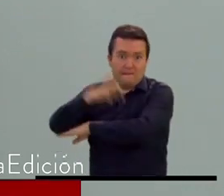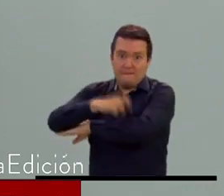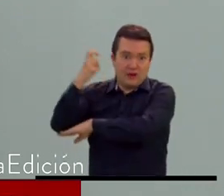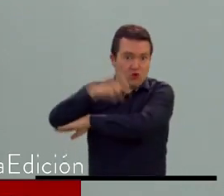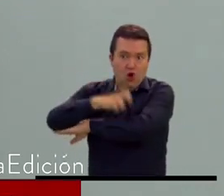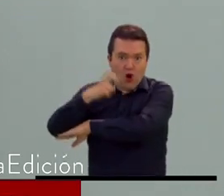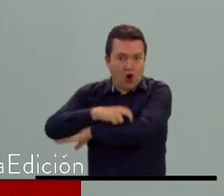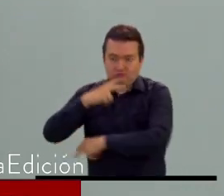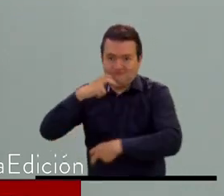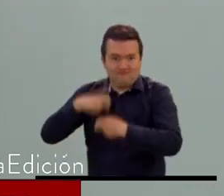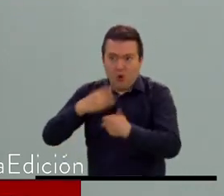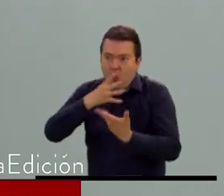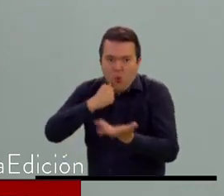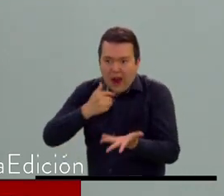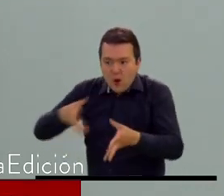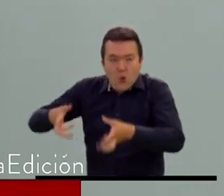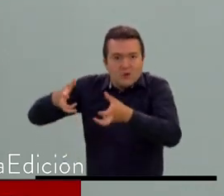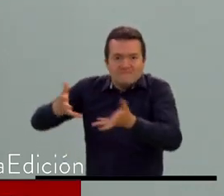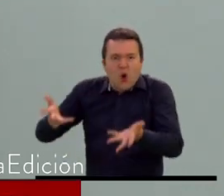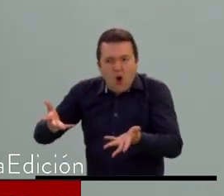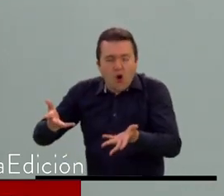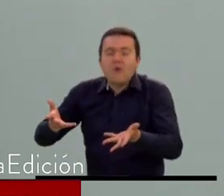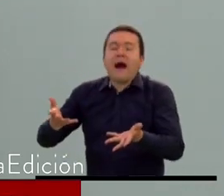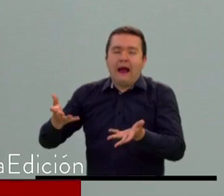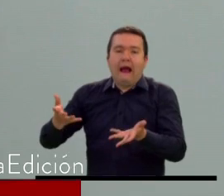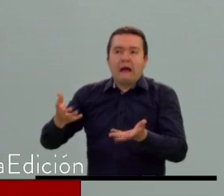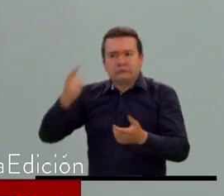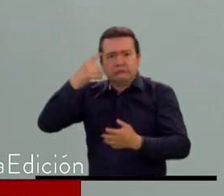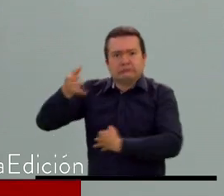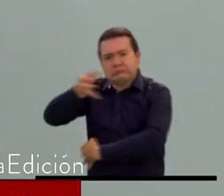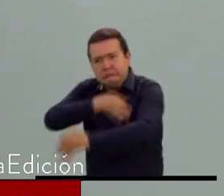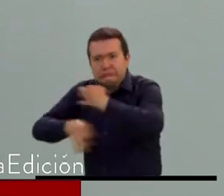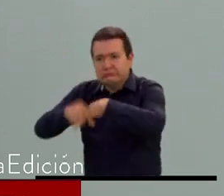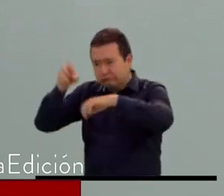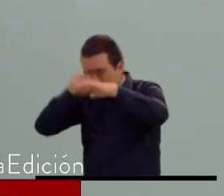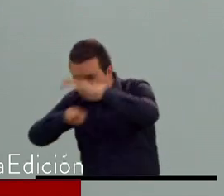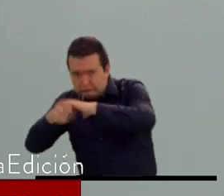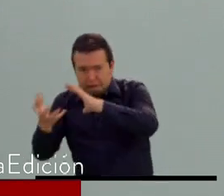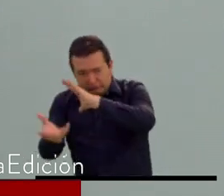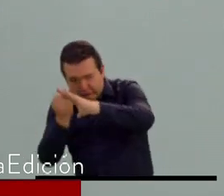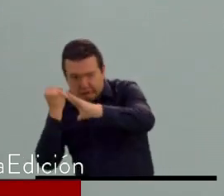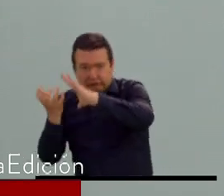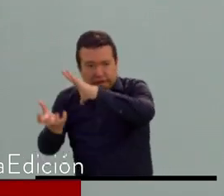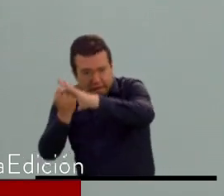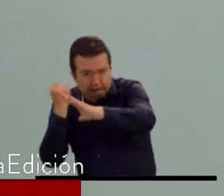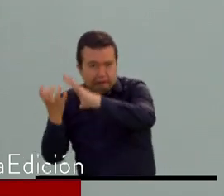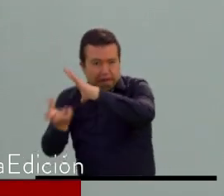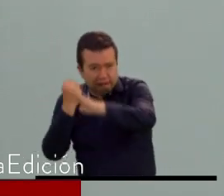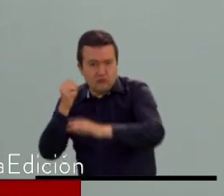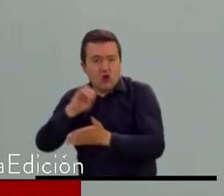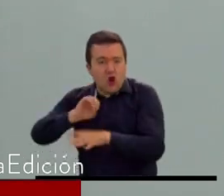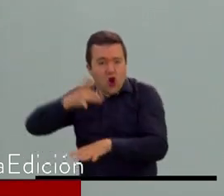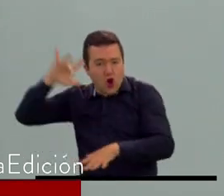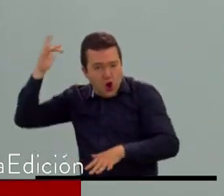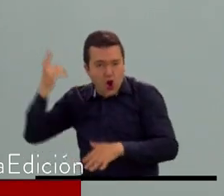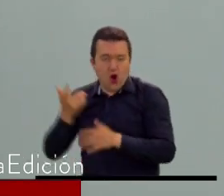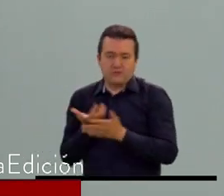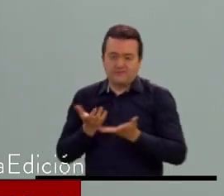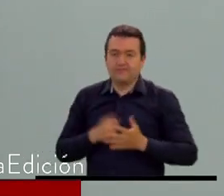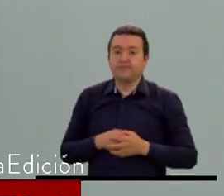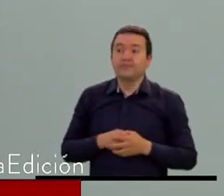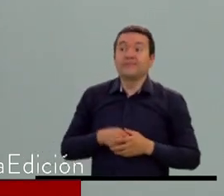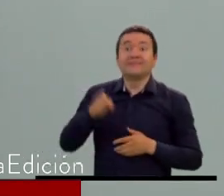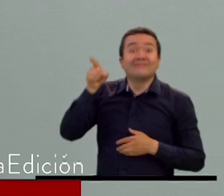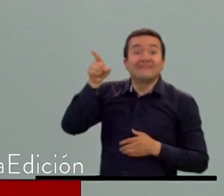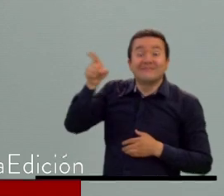oro para financiar operaciones internacionales. De acuerdo con información de inteligencia, el 80% del oro extraído